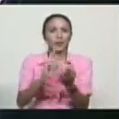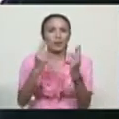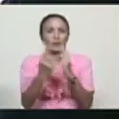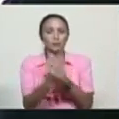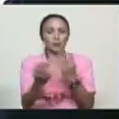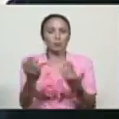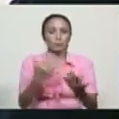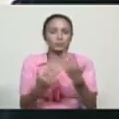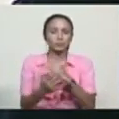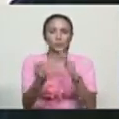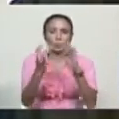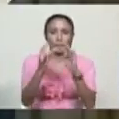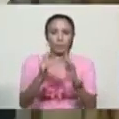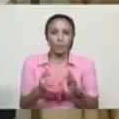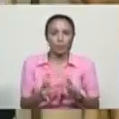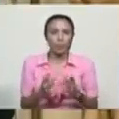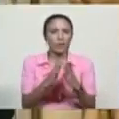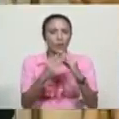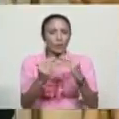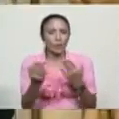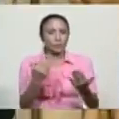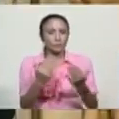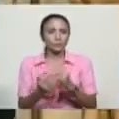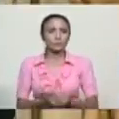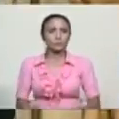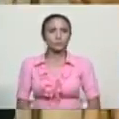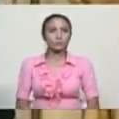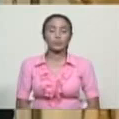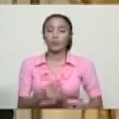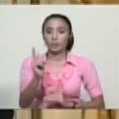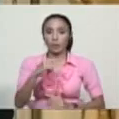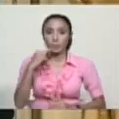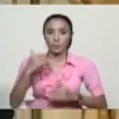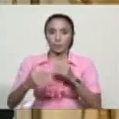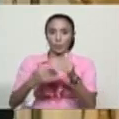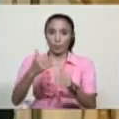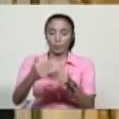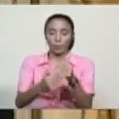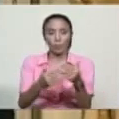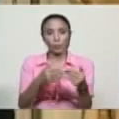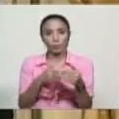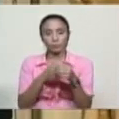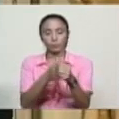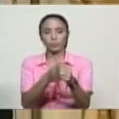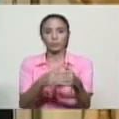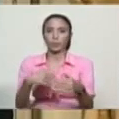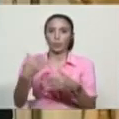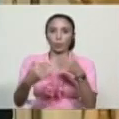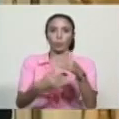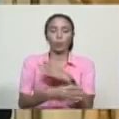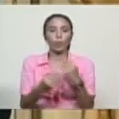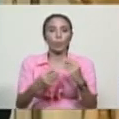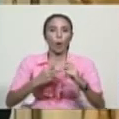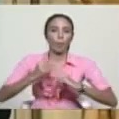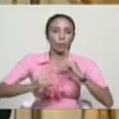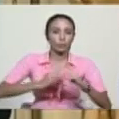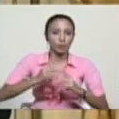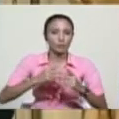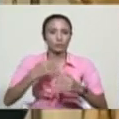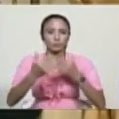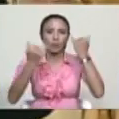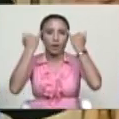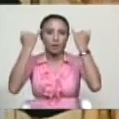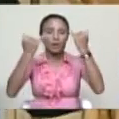articulación y para poder avanzar en un conjunto de procesos